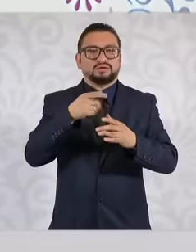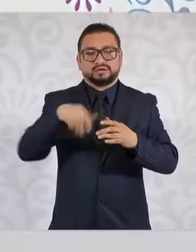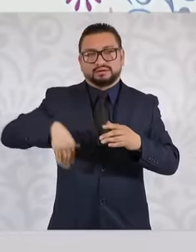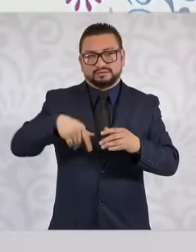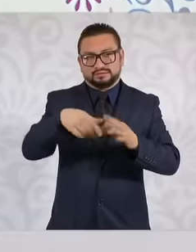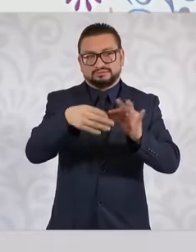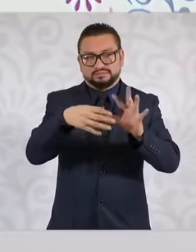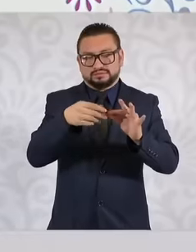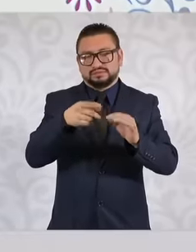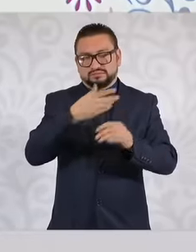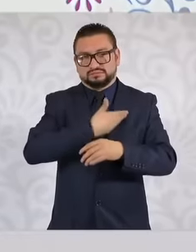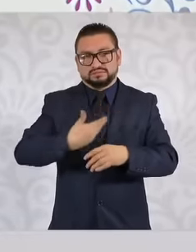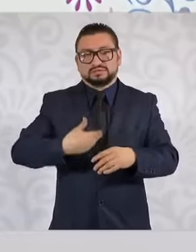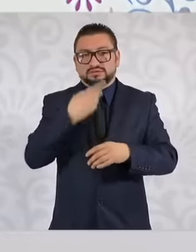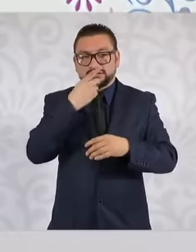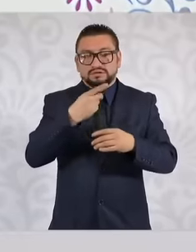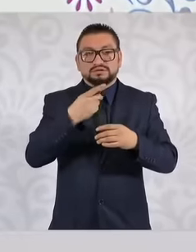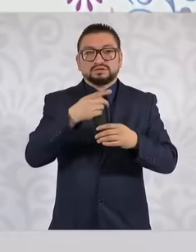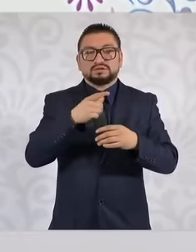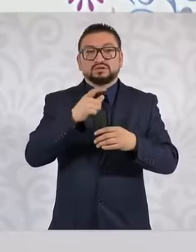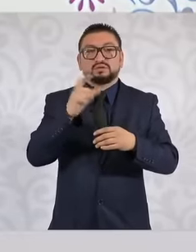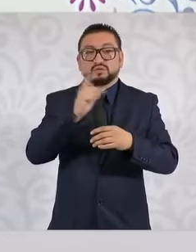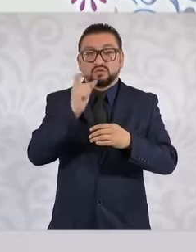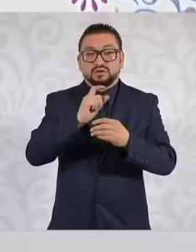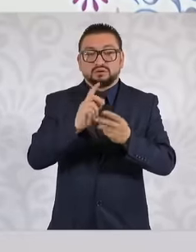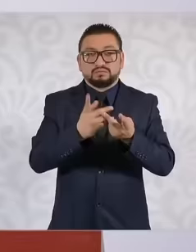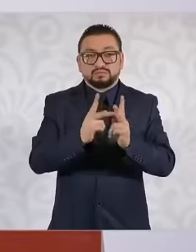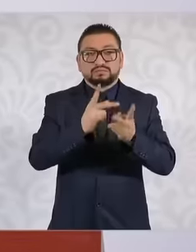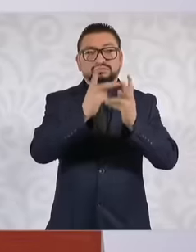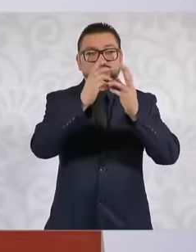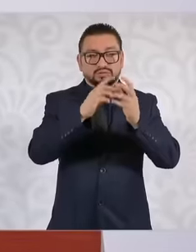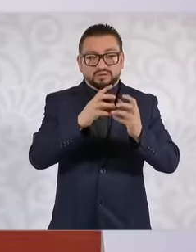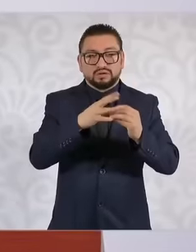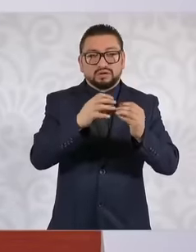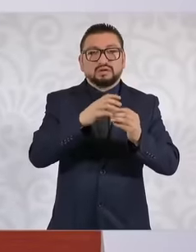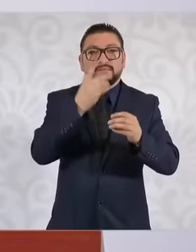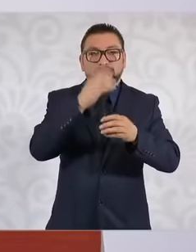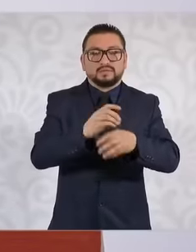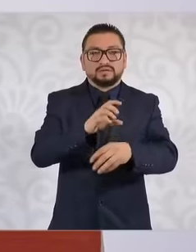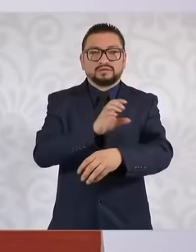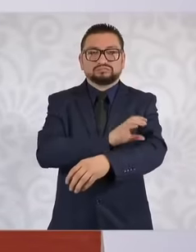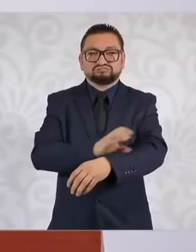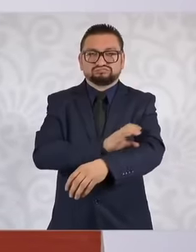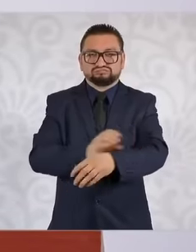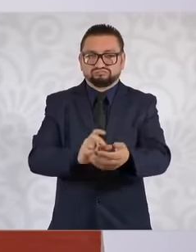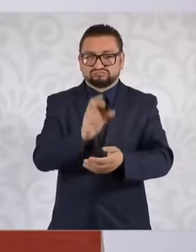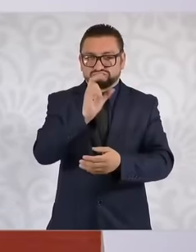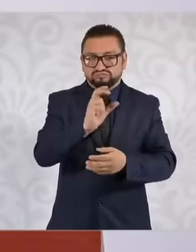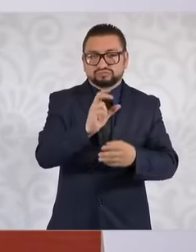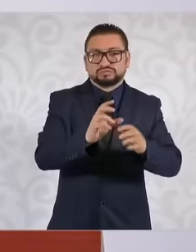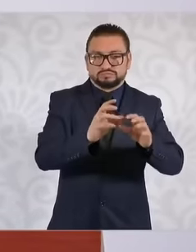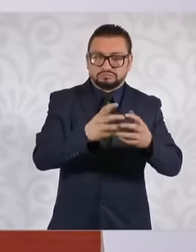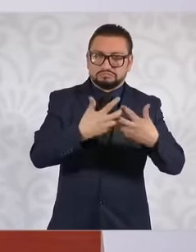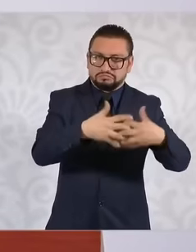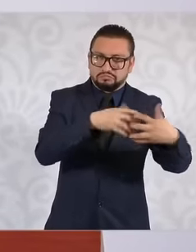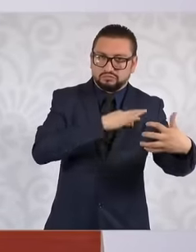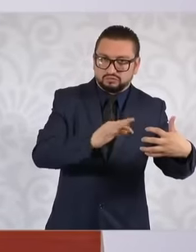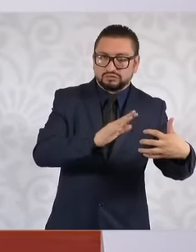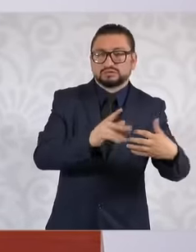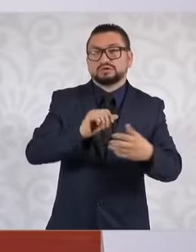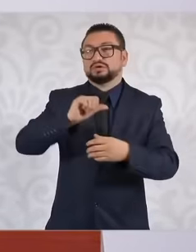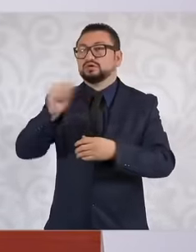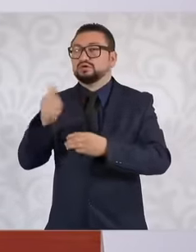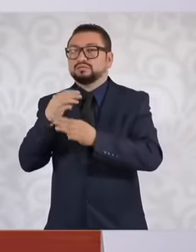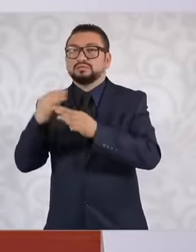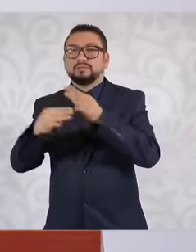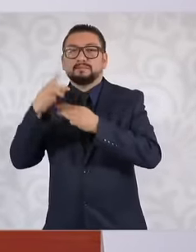dijo la doctora, de residuos orgánicos para producir pellets de carbono, y el otro sería materiales de